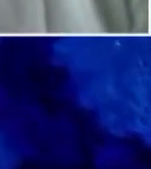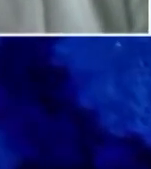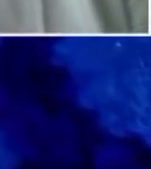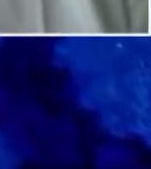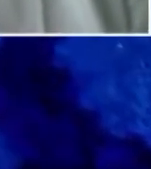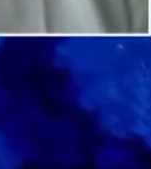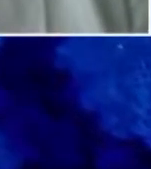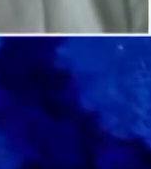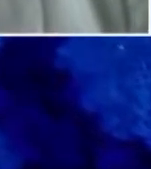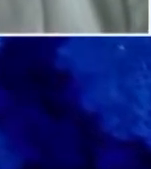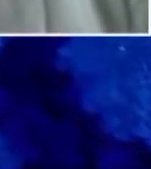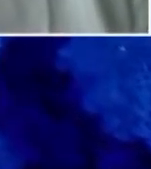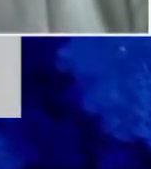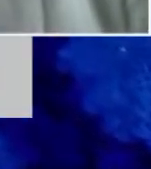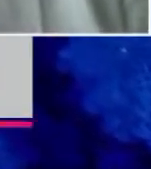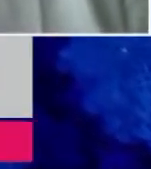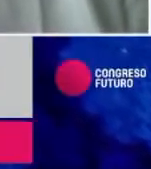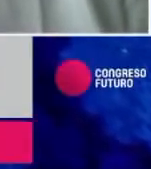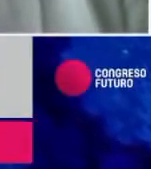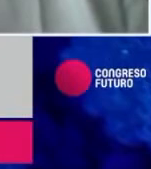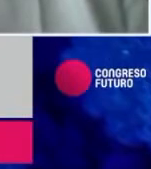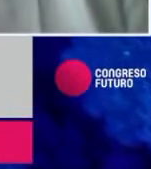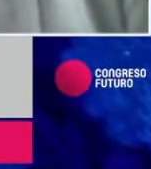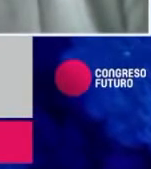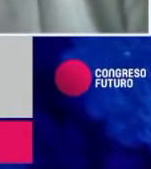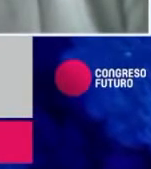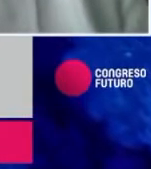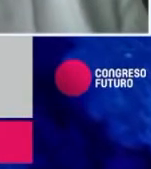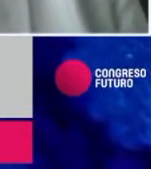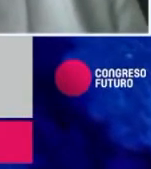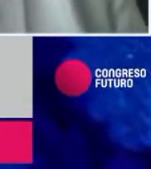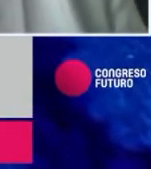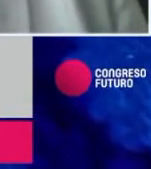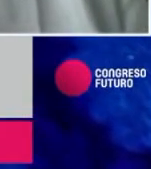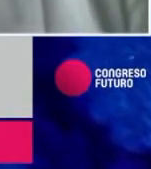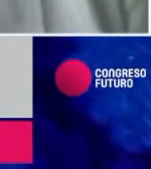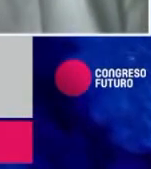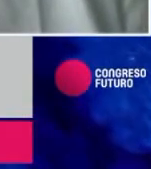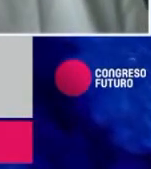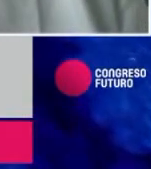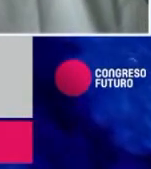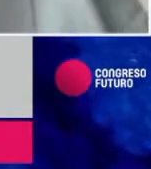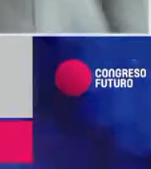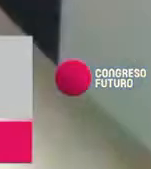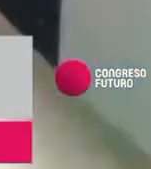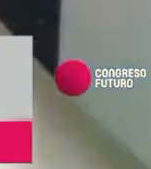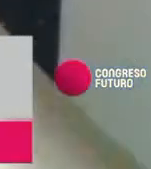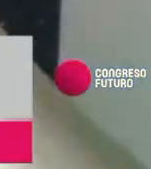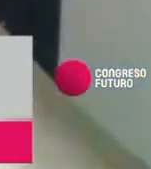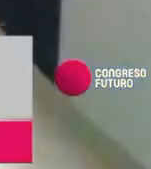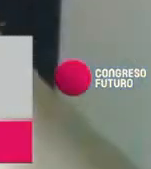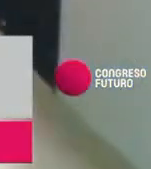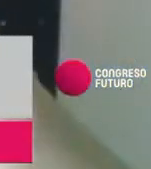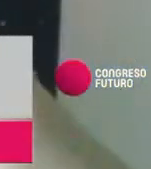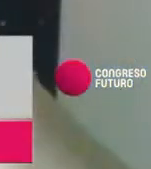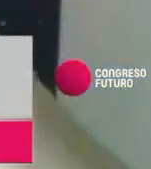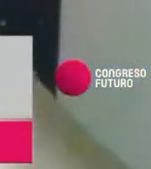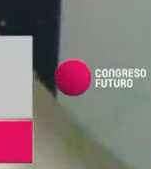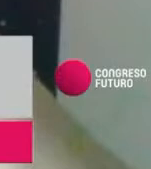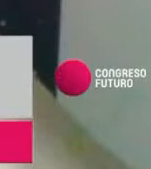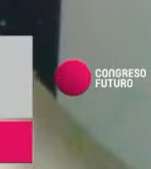Bueno, yo creo que la ciencia y la tecnología derivada de la ciencia, pero también la ciencia pura,